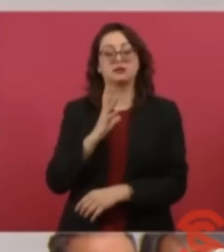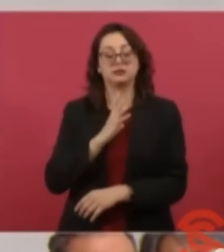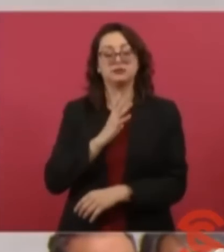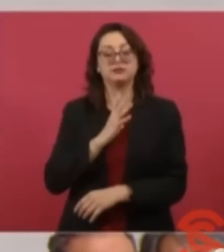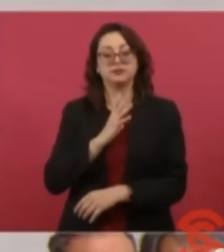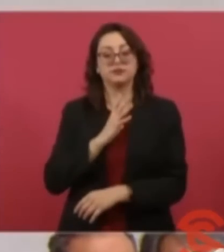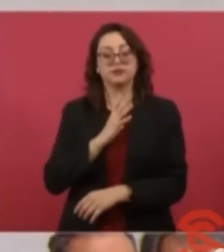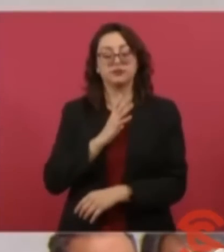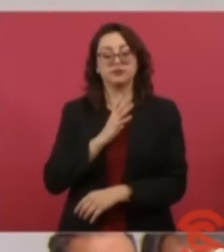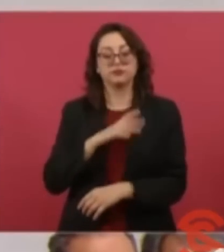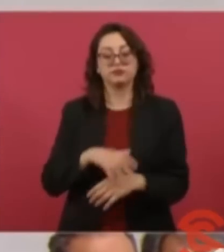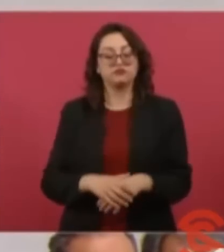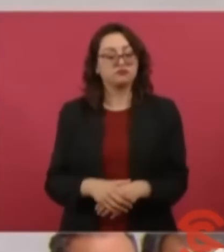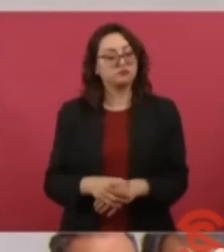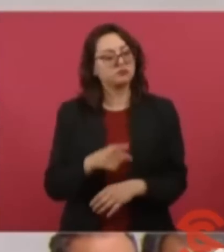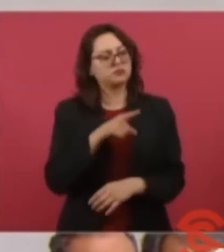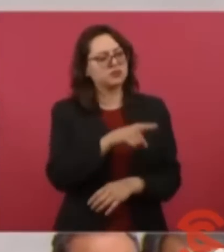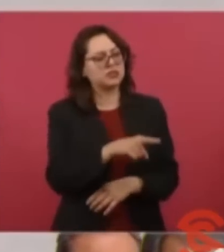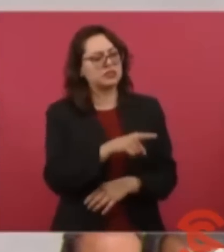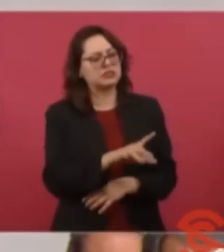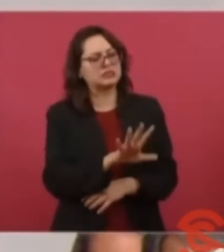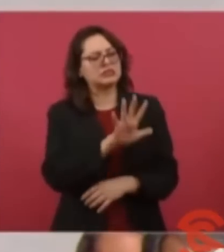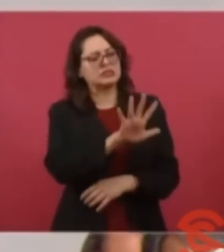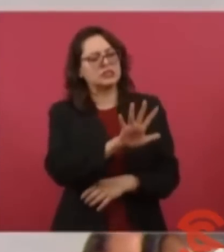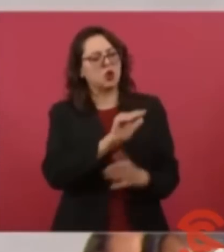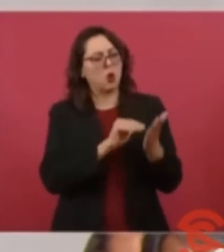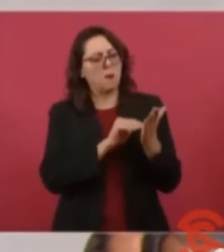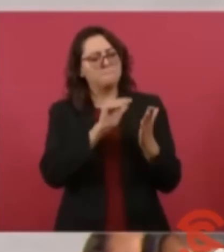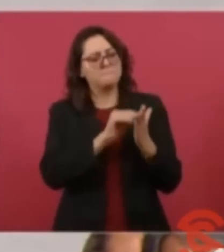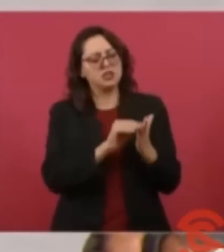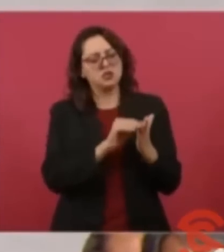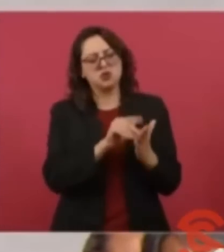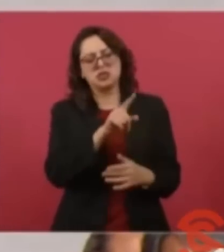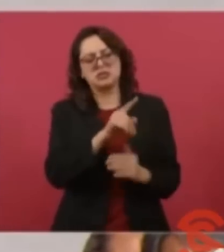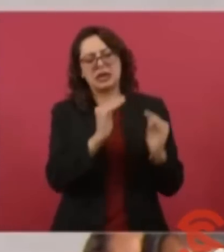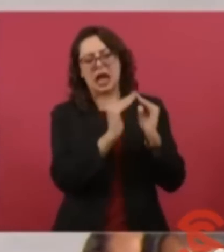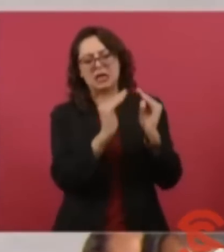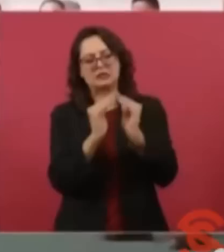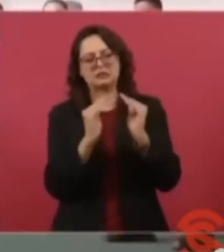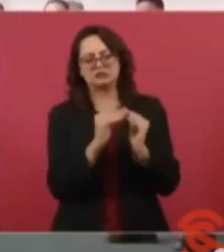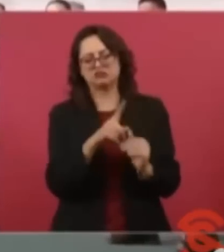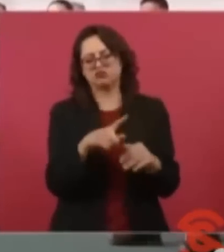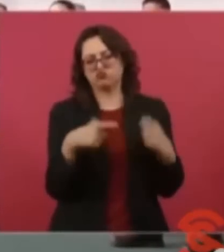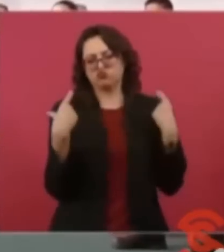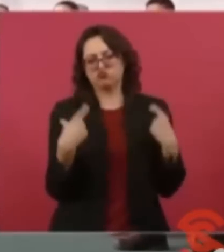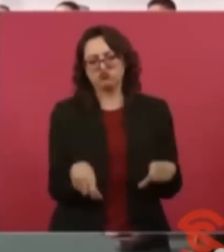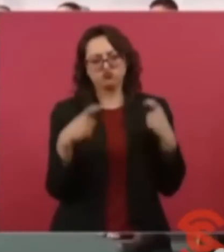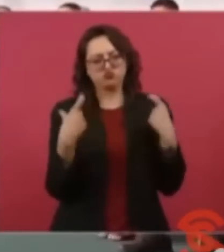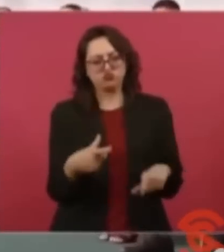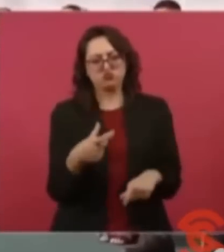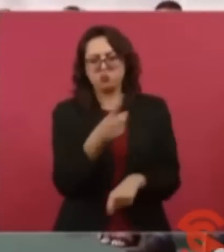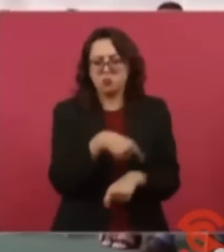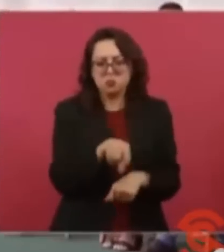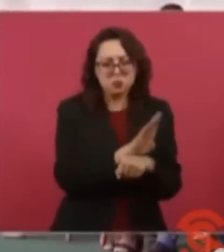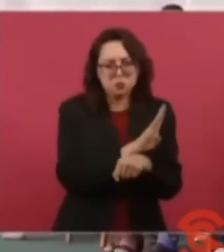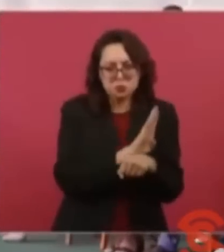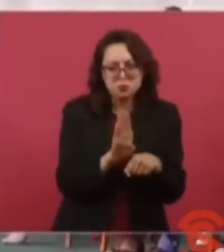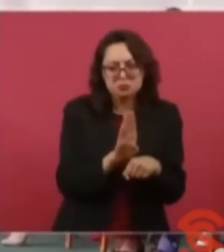de hogares restantes que viven en mejores condiciones también se han